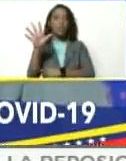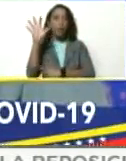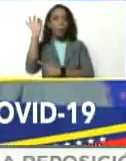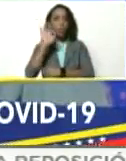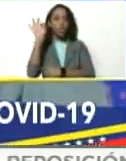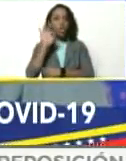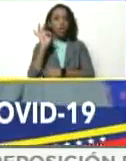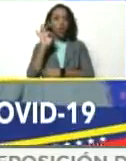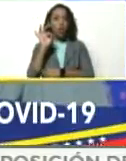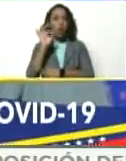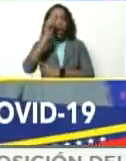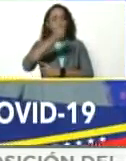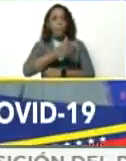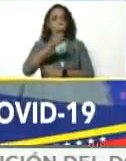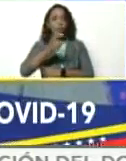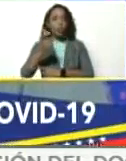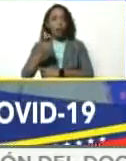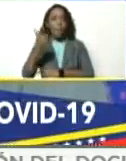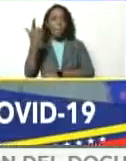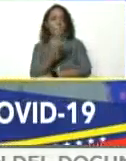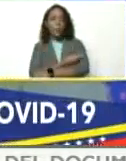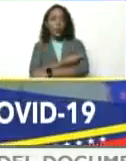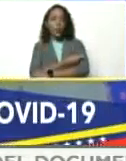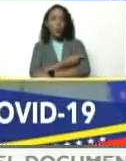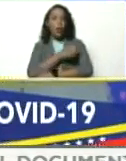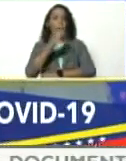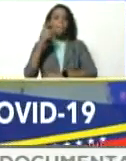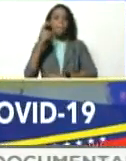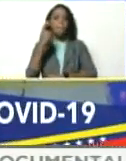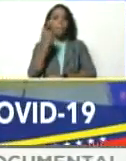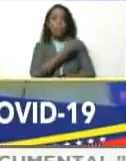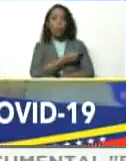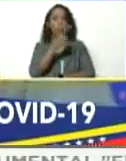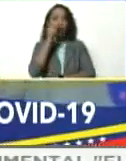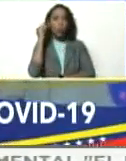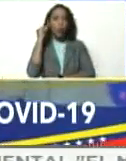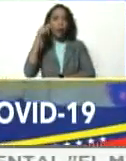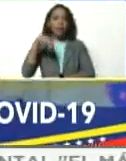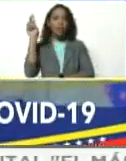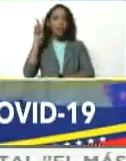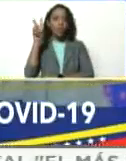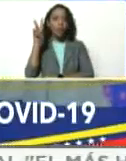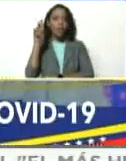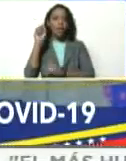77.5% de vacunados y vacunadas, de vacunación en Venezuela.